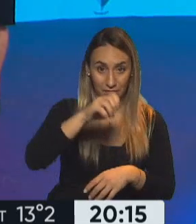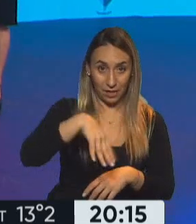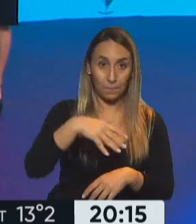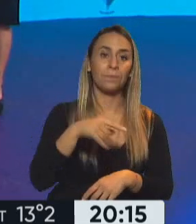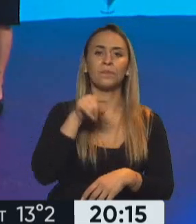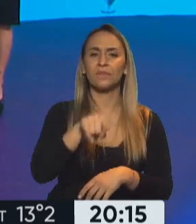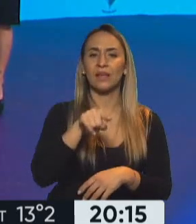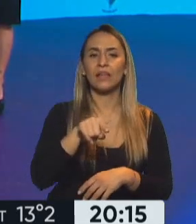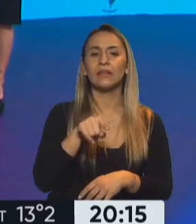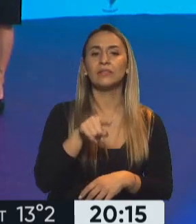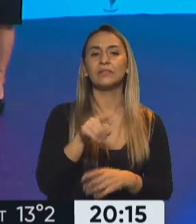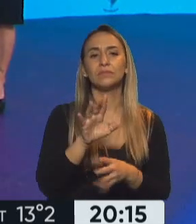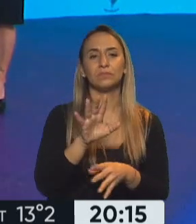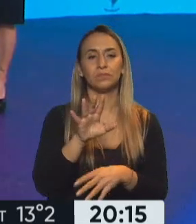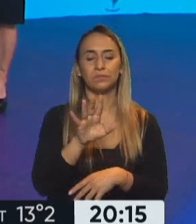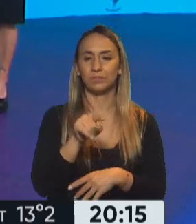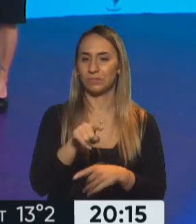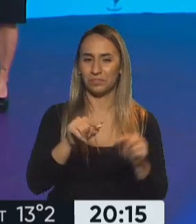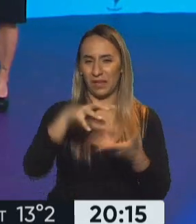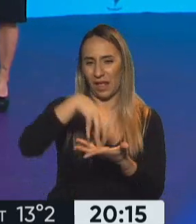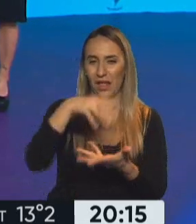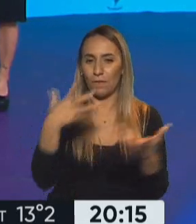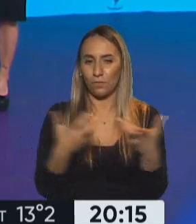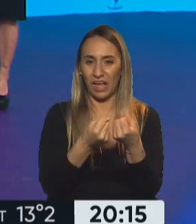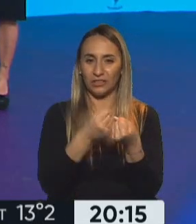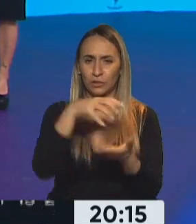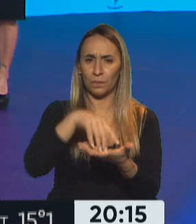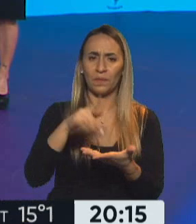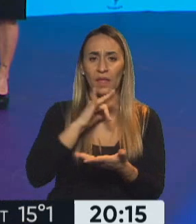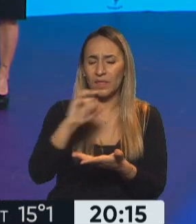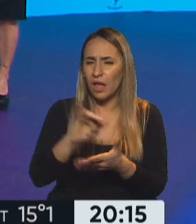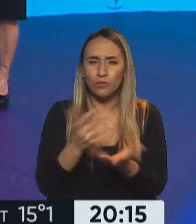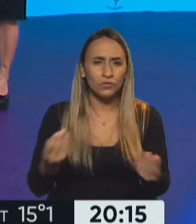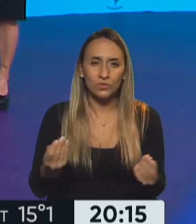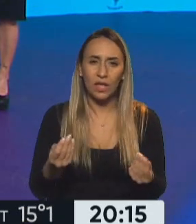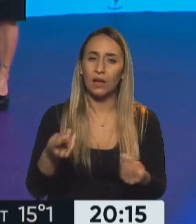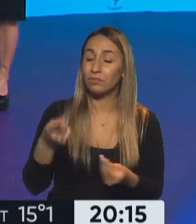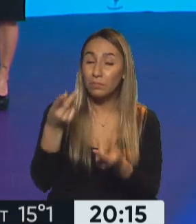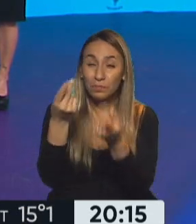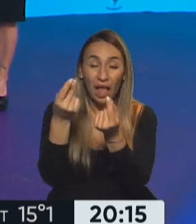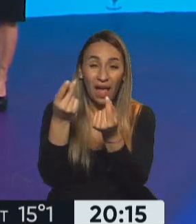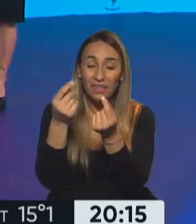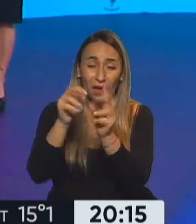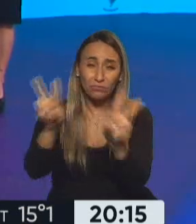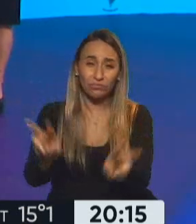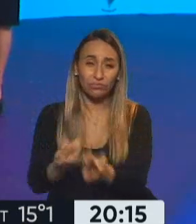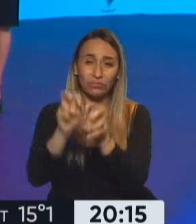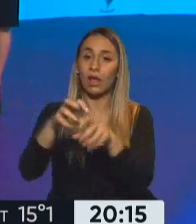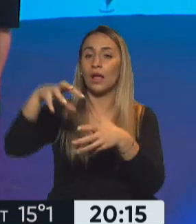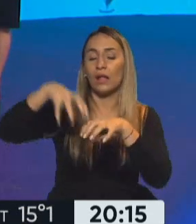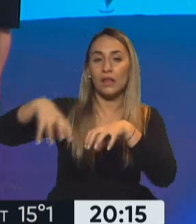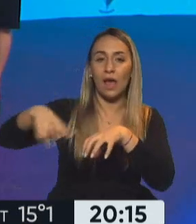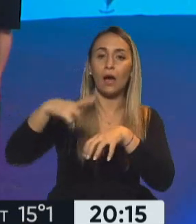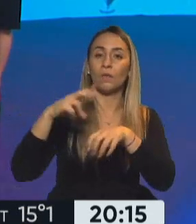AHF son sus siglas, que viene denunciando el margen de rentabilidad que tienen sobre todo los